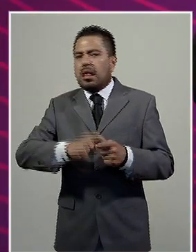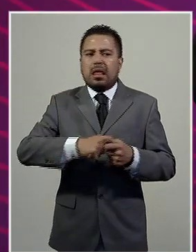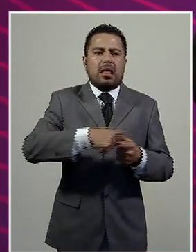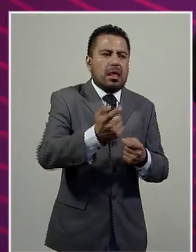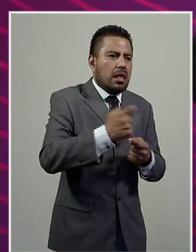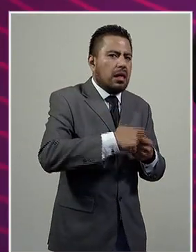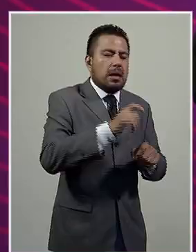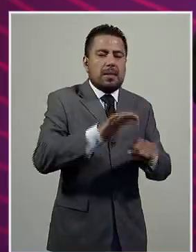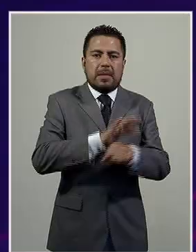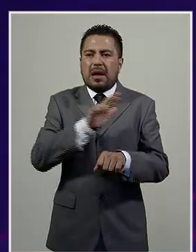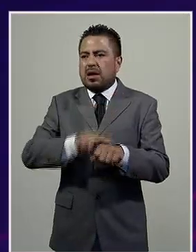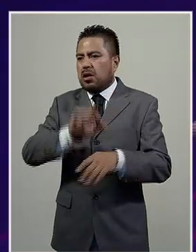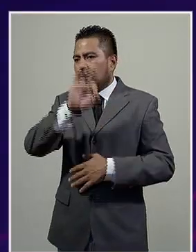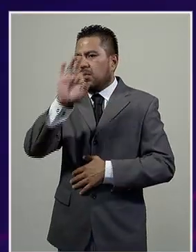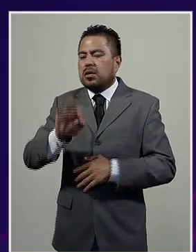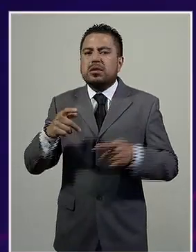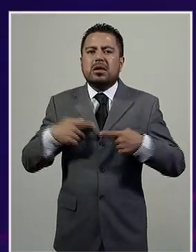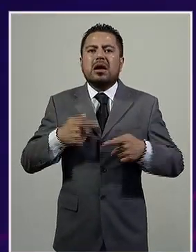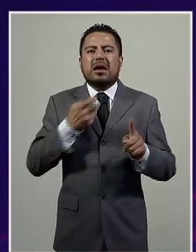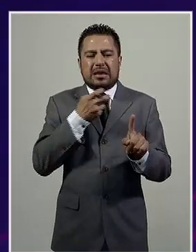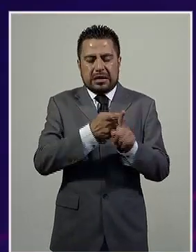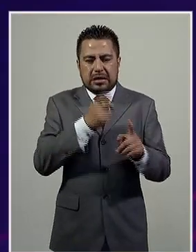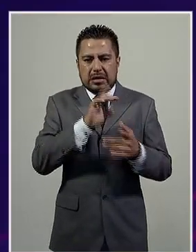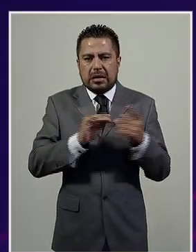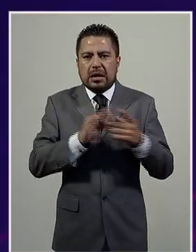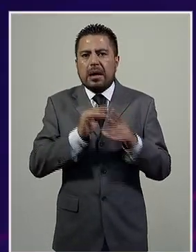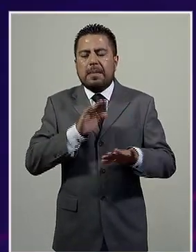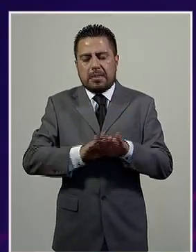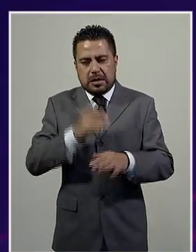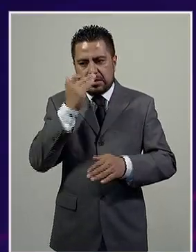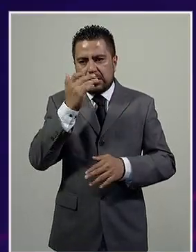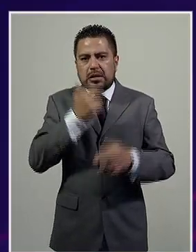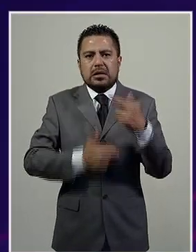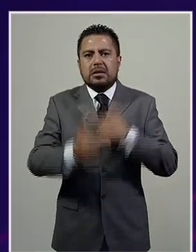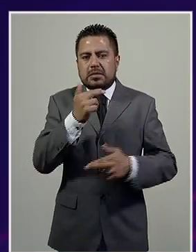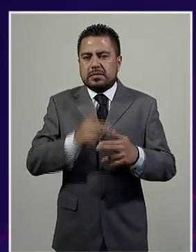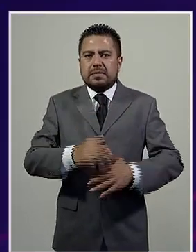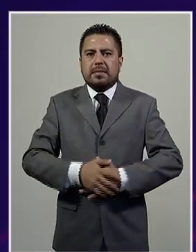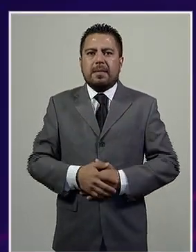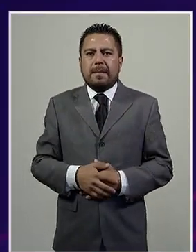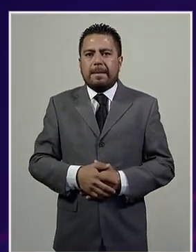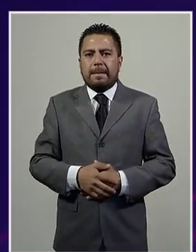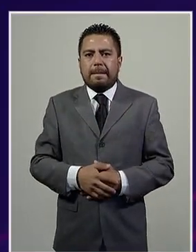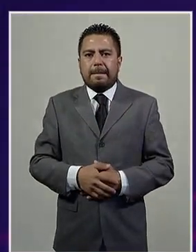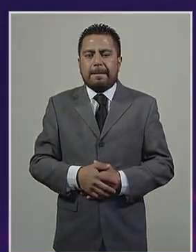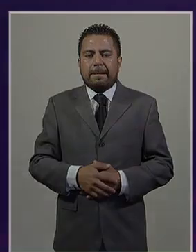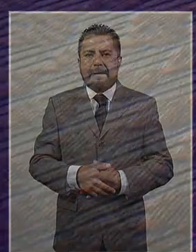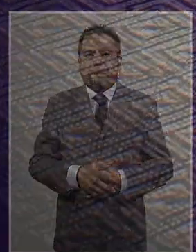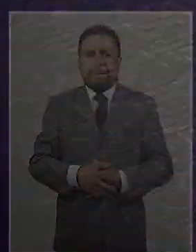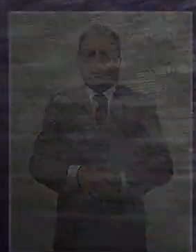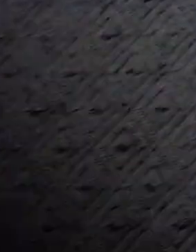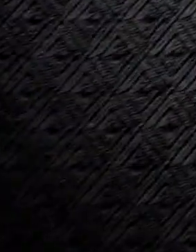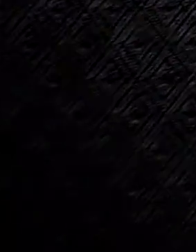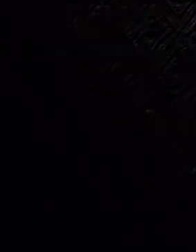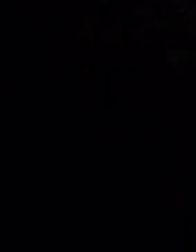porcentaje tan grande de la población. Pero vamos a hablar de eso en un momento que volvamos. Muy bien.